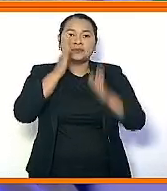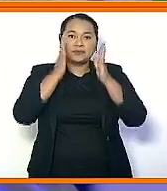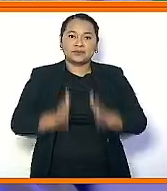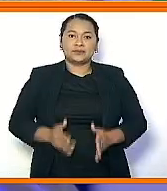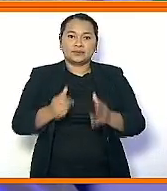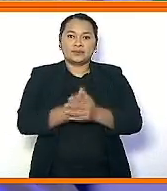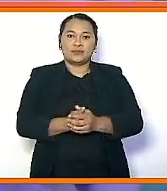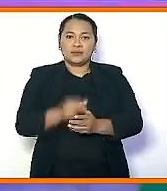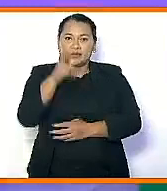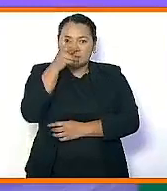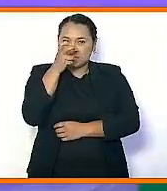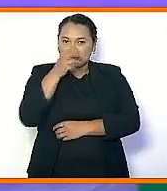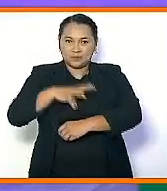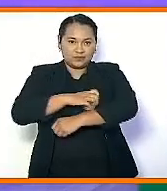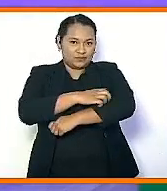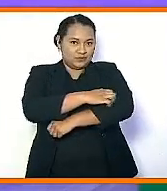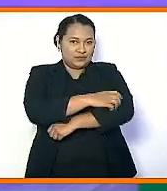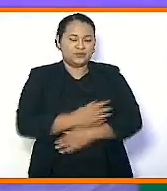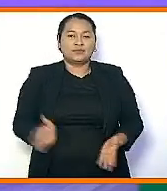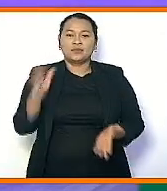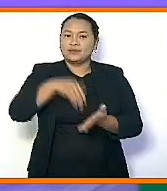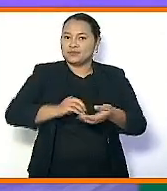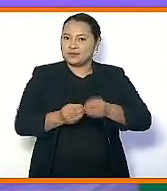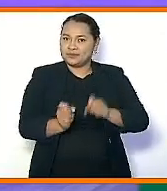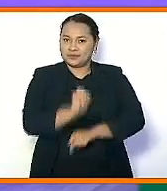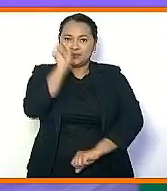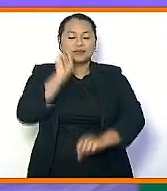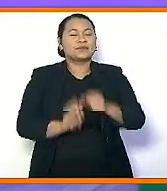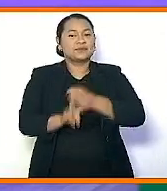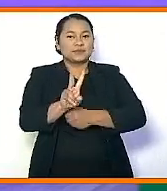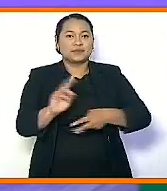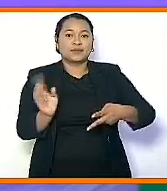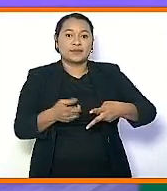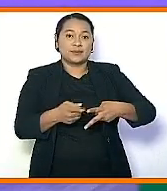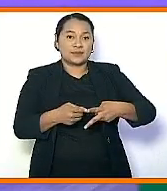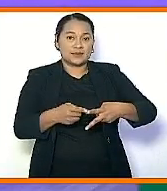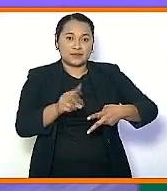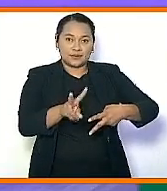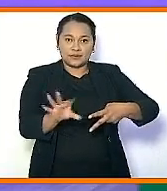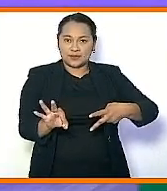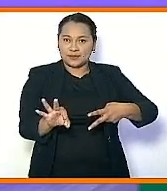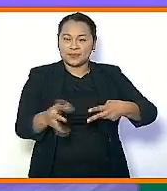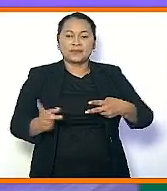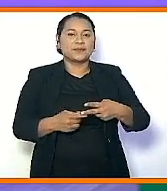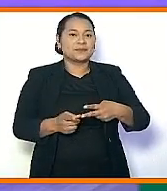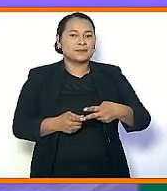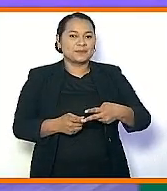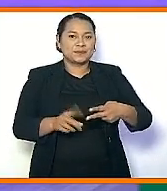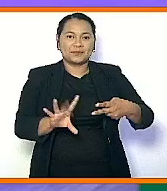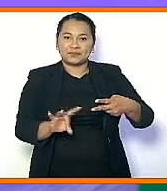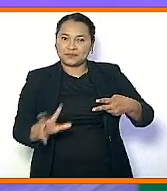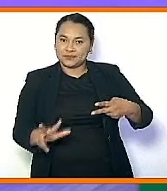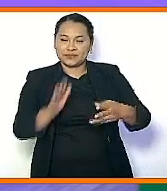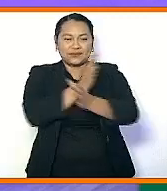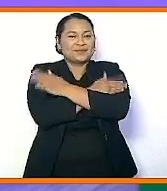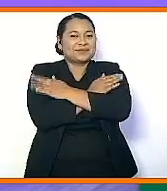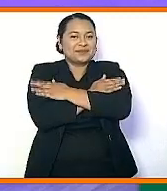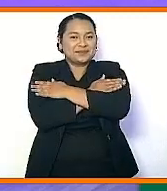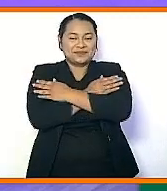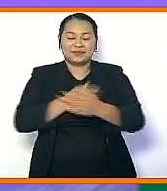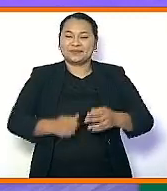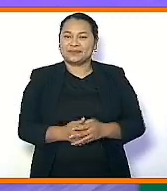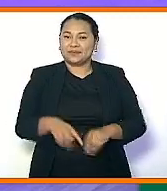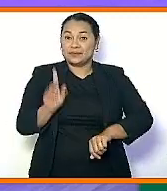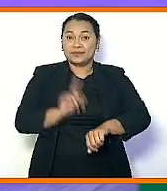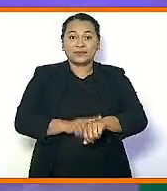catrachada, garrapata. Los números ganadores para premiados son posición 1, 29, posición 2, 83. Muchas felicidades.